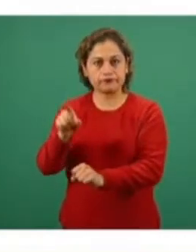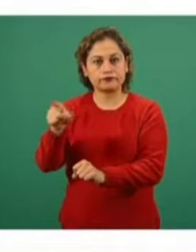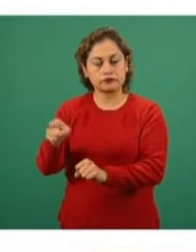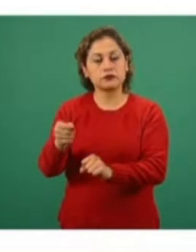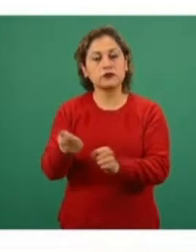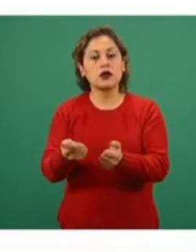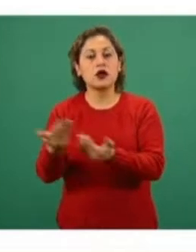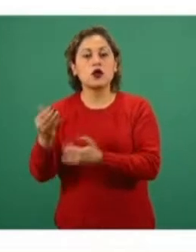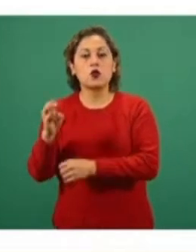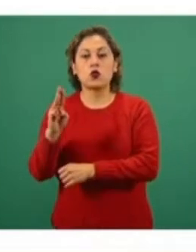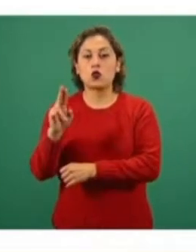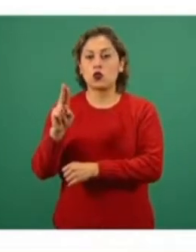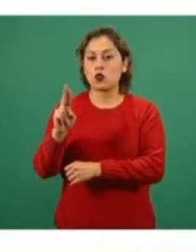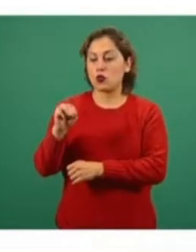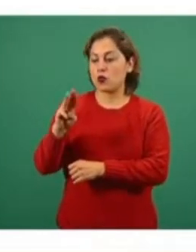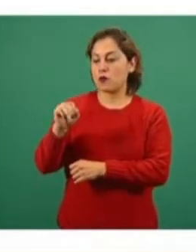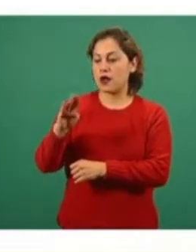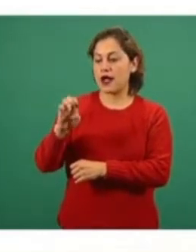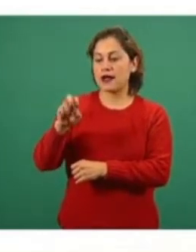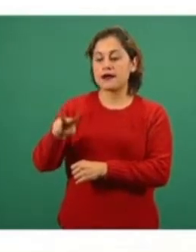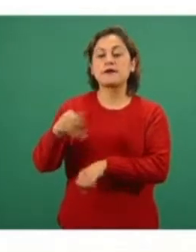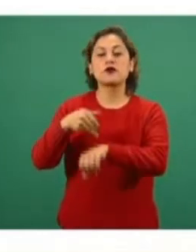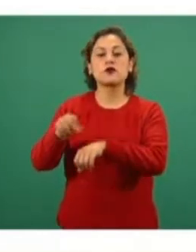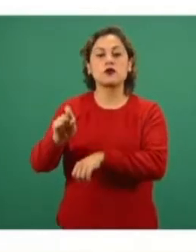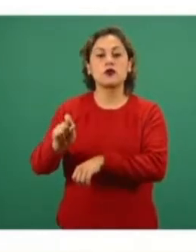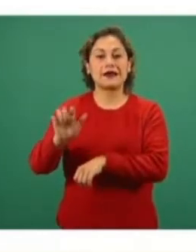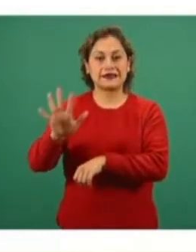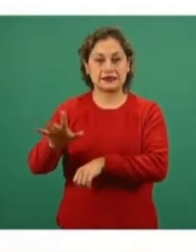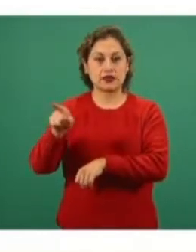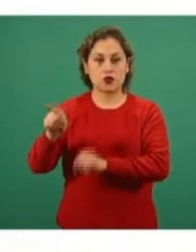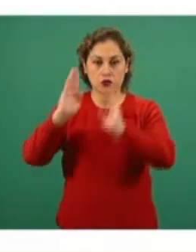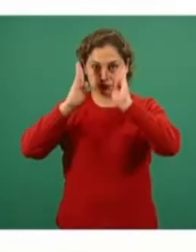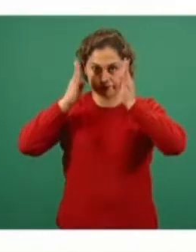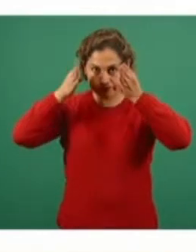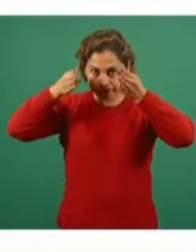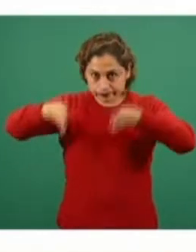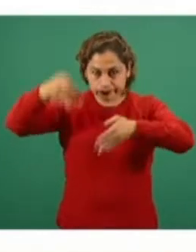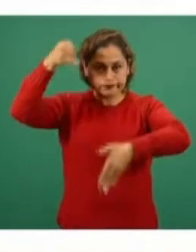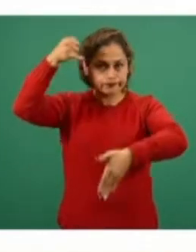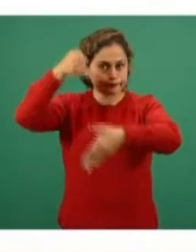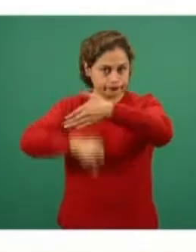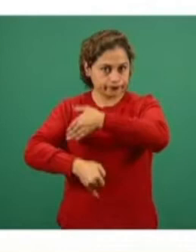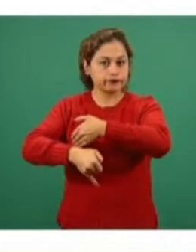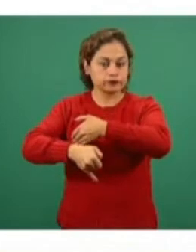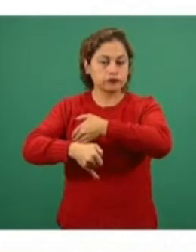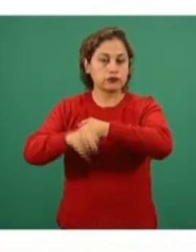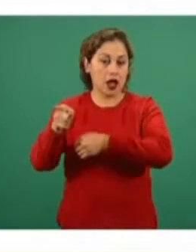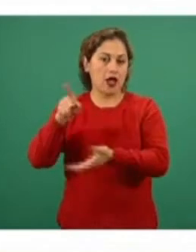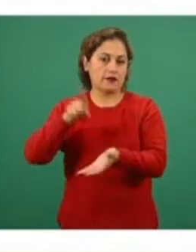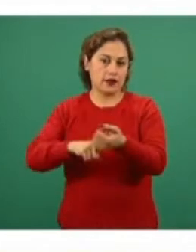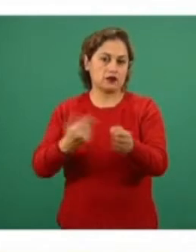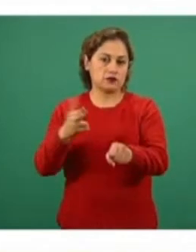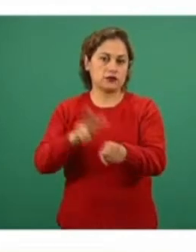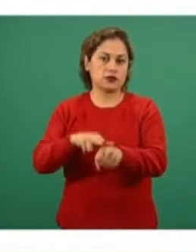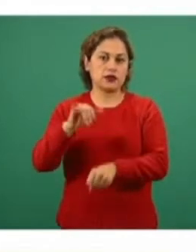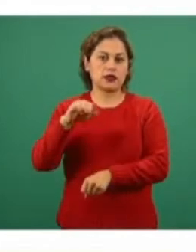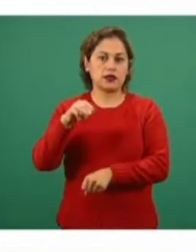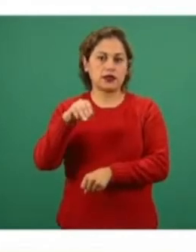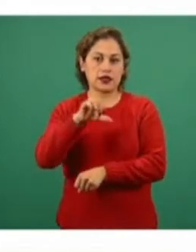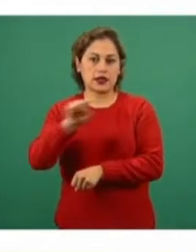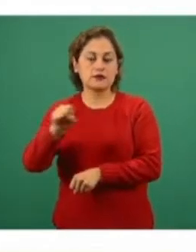la UMAE 25, es una unidad médica de alta especialidad en el IMSS en